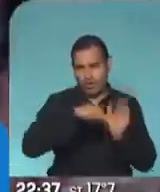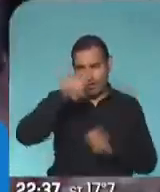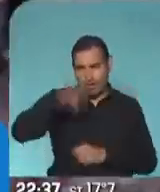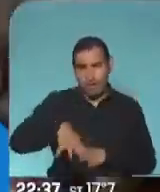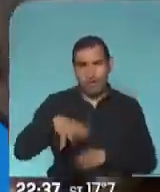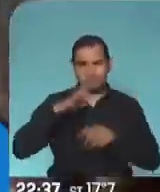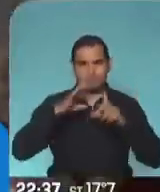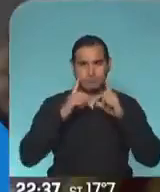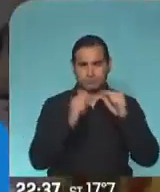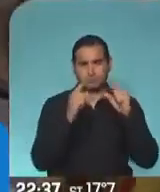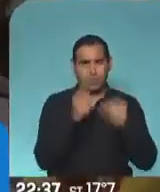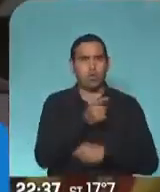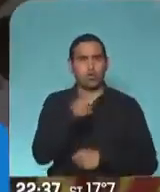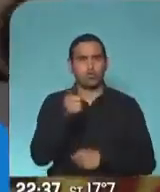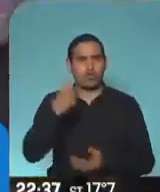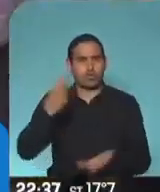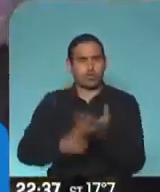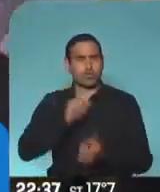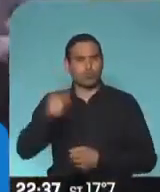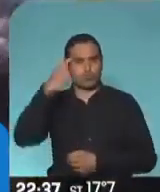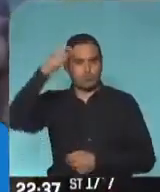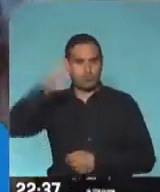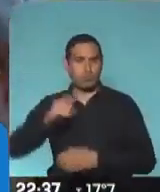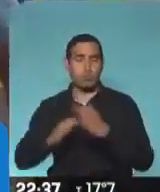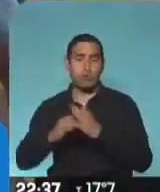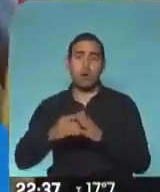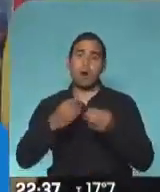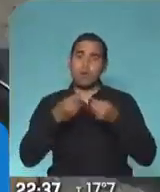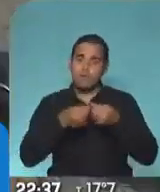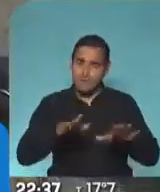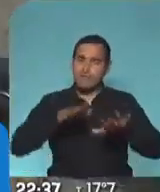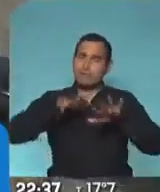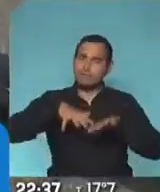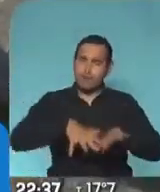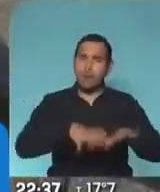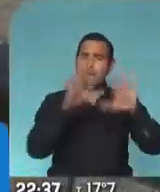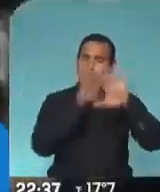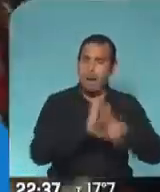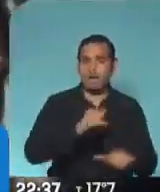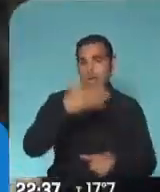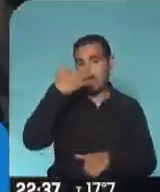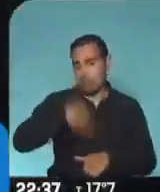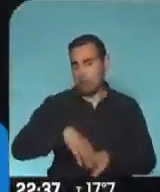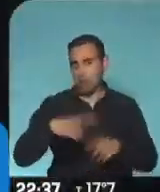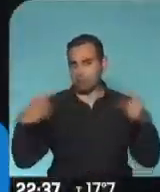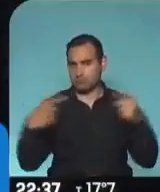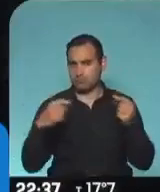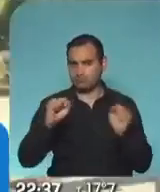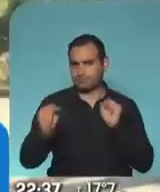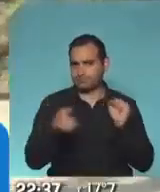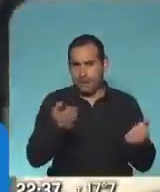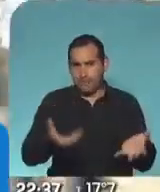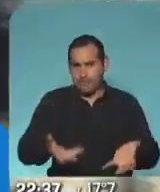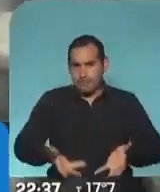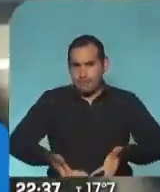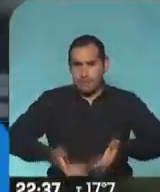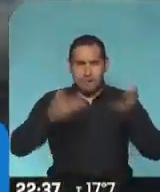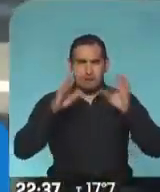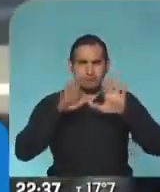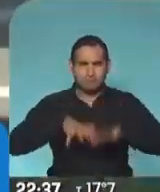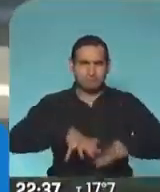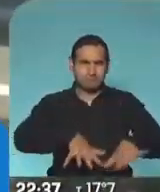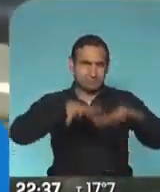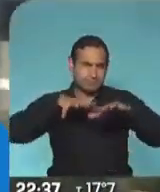en repudio al fallo, en principio en forma pacífica, luego en jornadas de máxima tensión, con multitudinarias